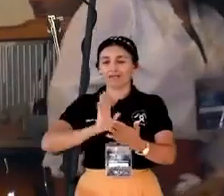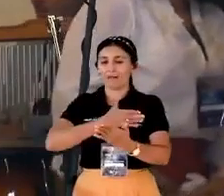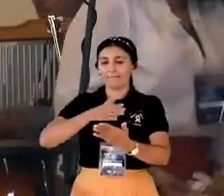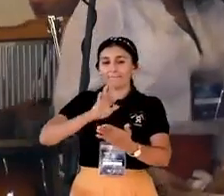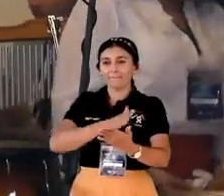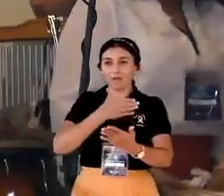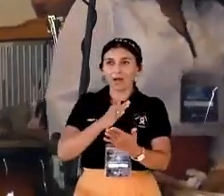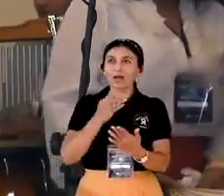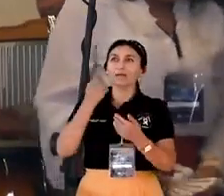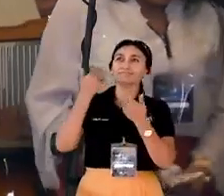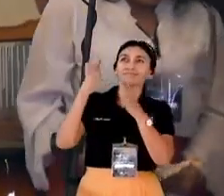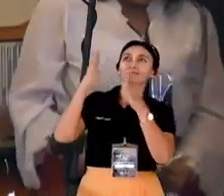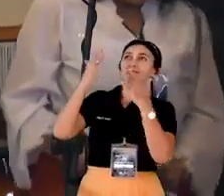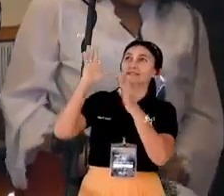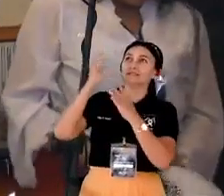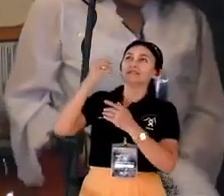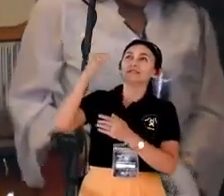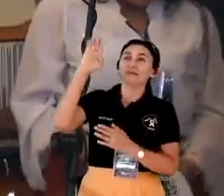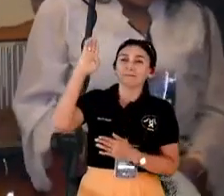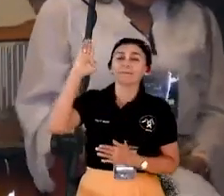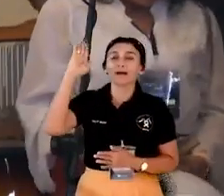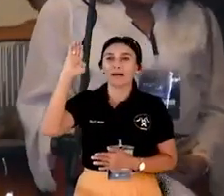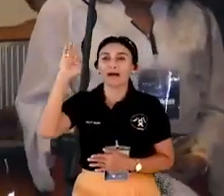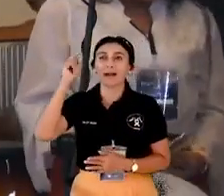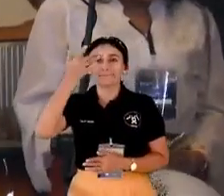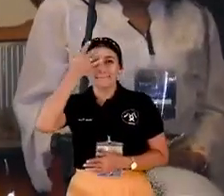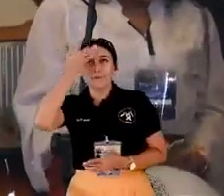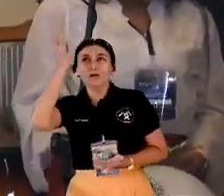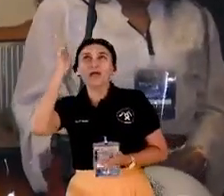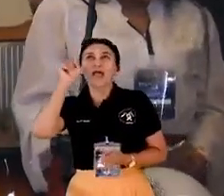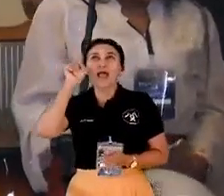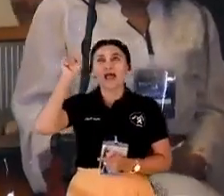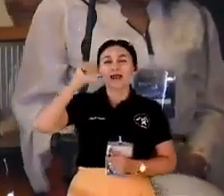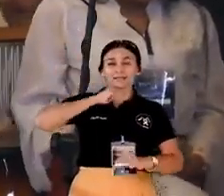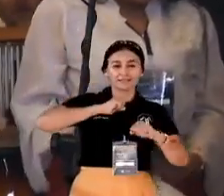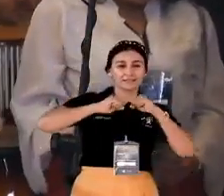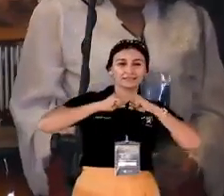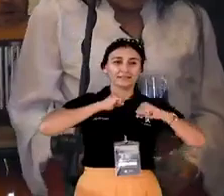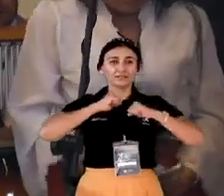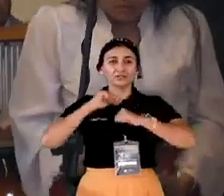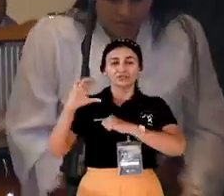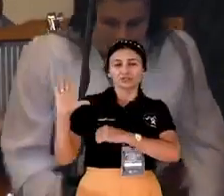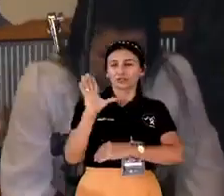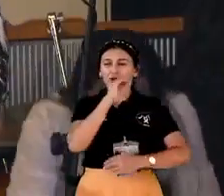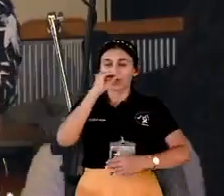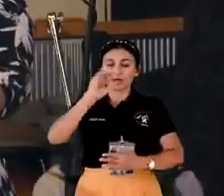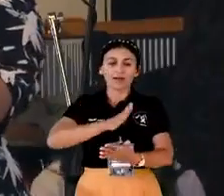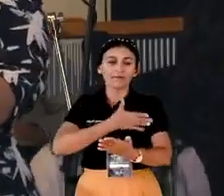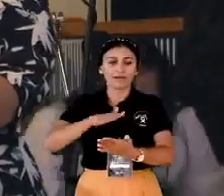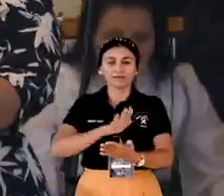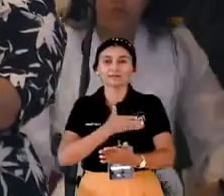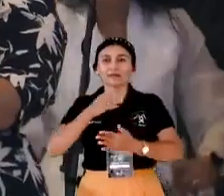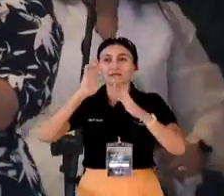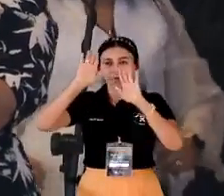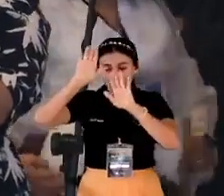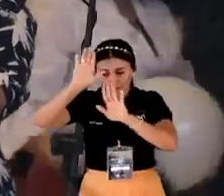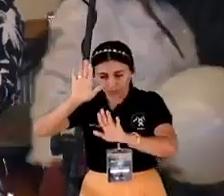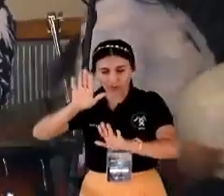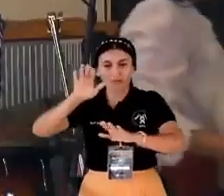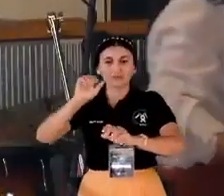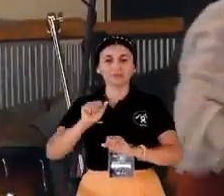para Él, porque mi Cristo, Él es solo digno de toda alabanza y adoración.